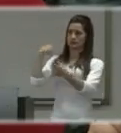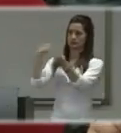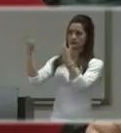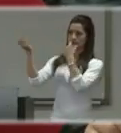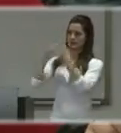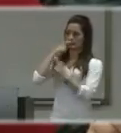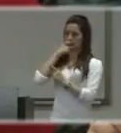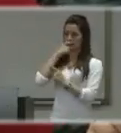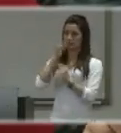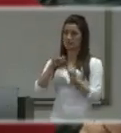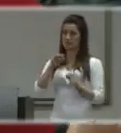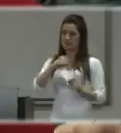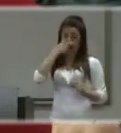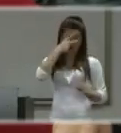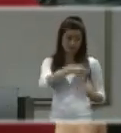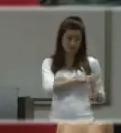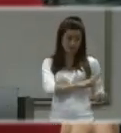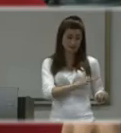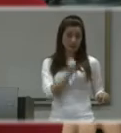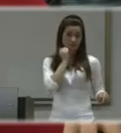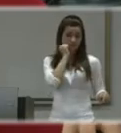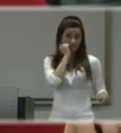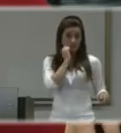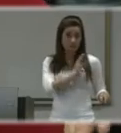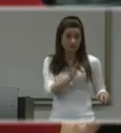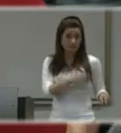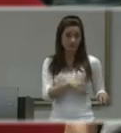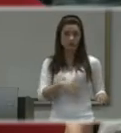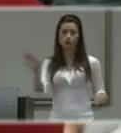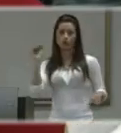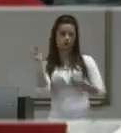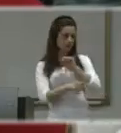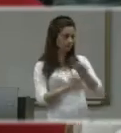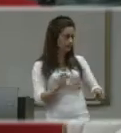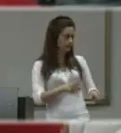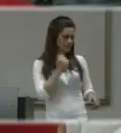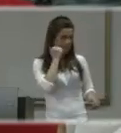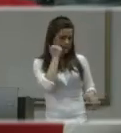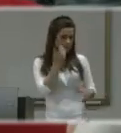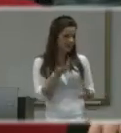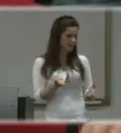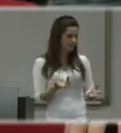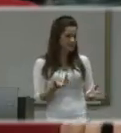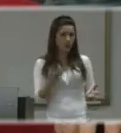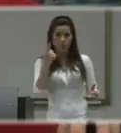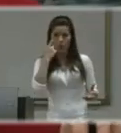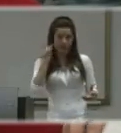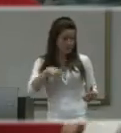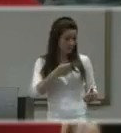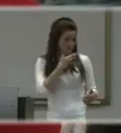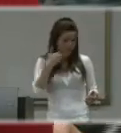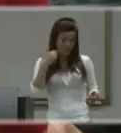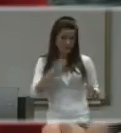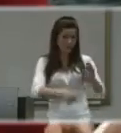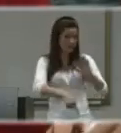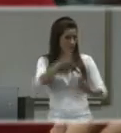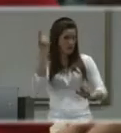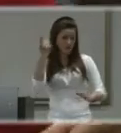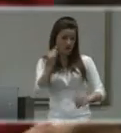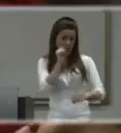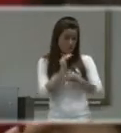es ¿y usted qué medidas va a tomar para esterilizarla? Abusando del derecho y bueno, sin hacer